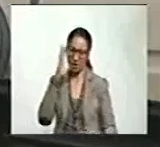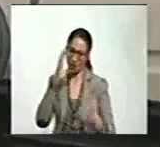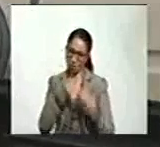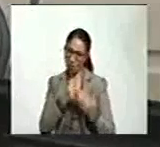necesitaba un mediado